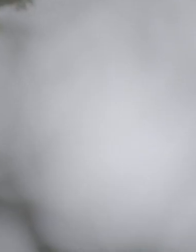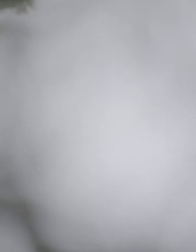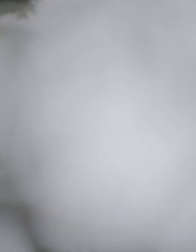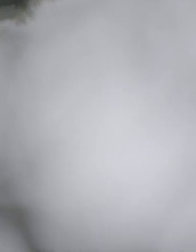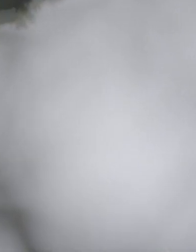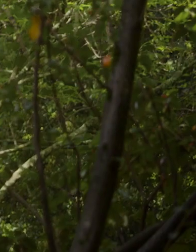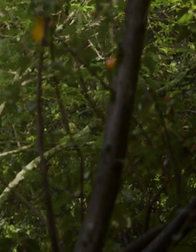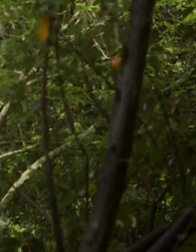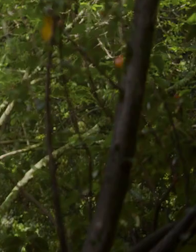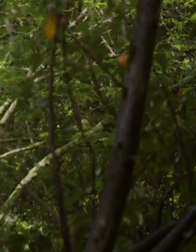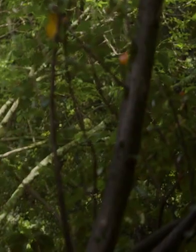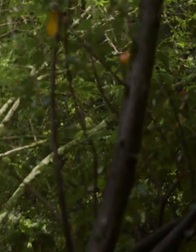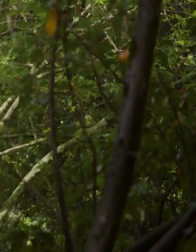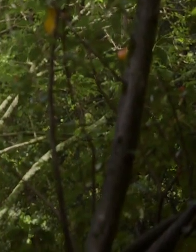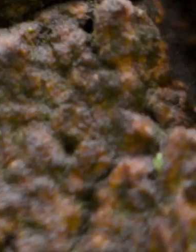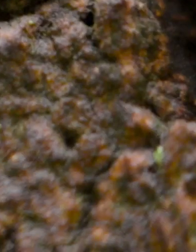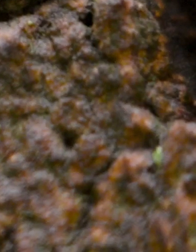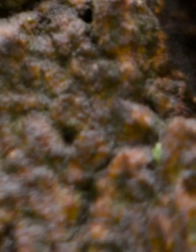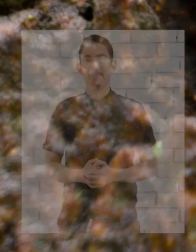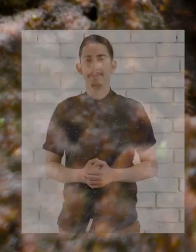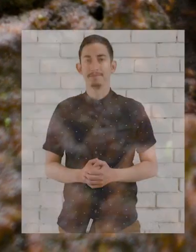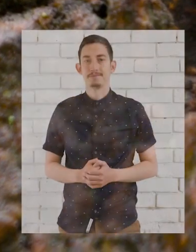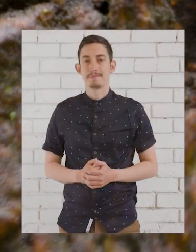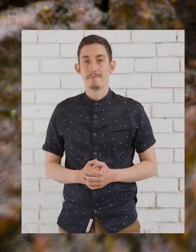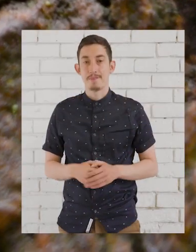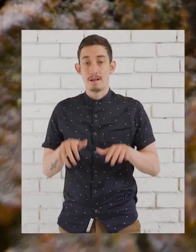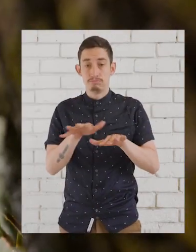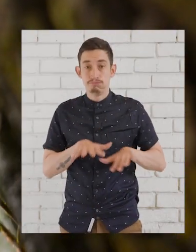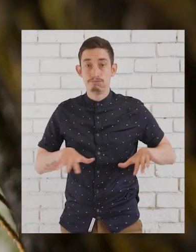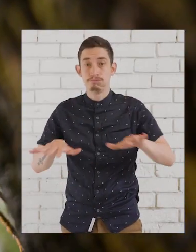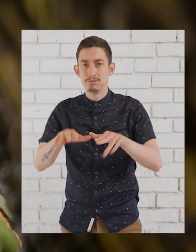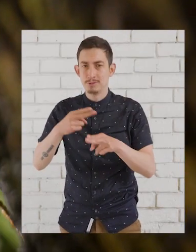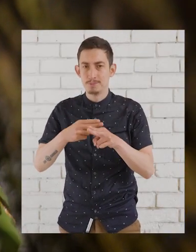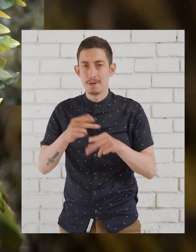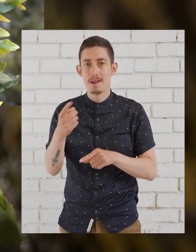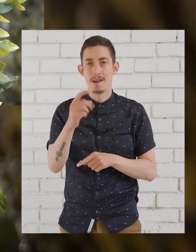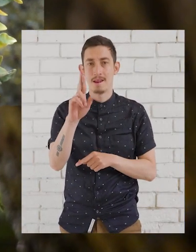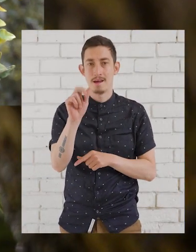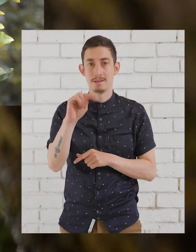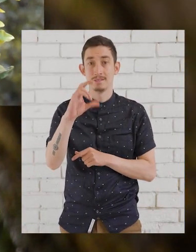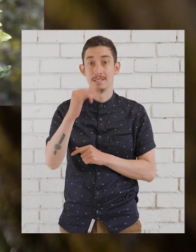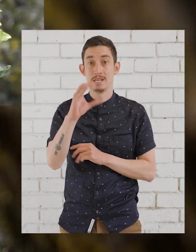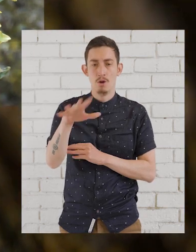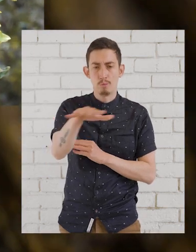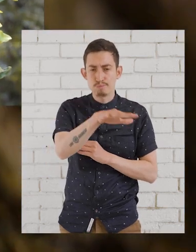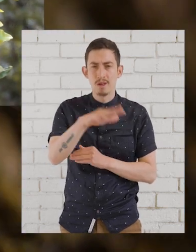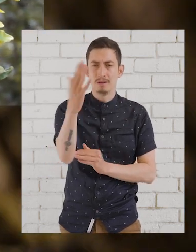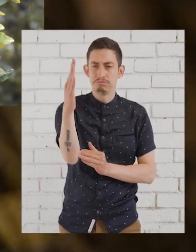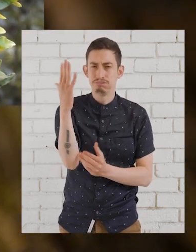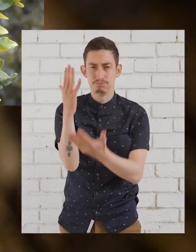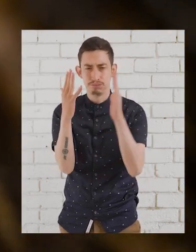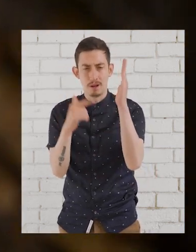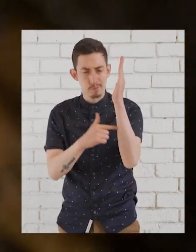¿Sabías que muchas especies de fauna requieren de madera en descomposición para su refugio o alimento? En el Gran